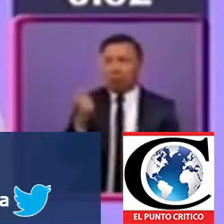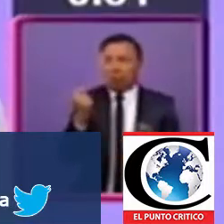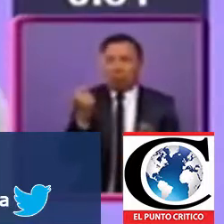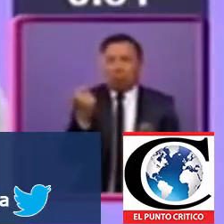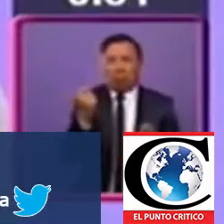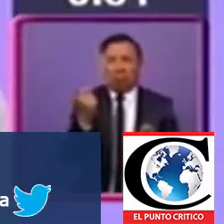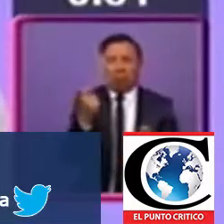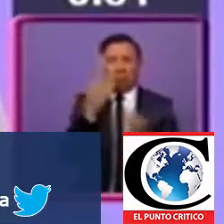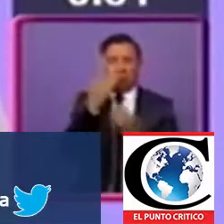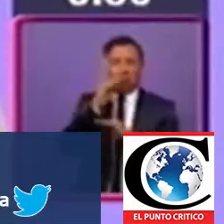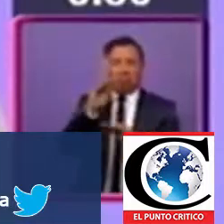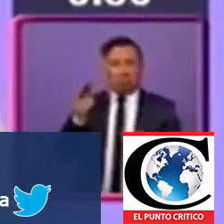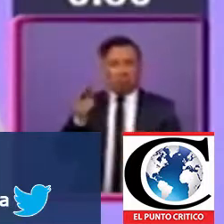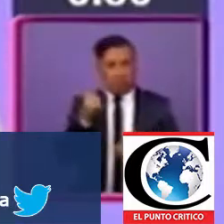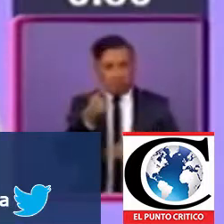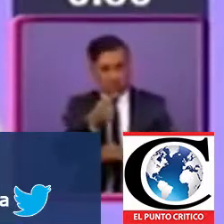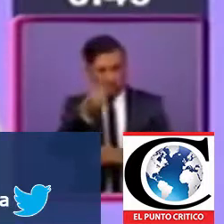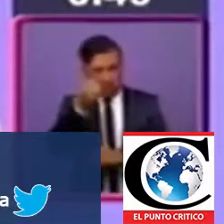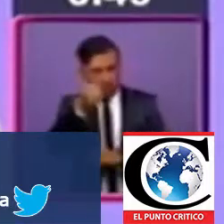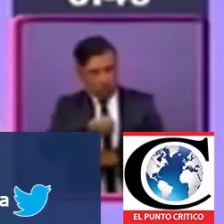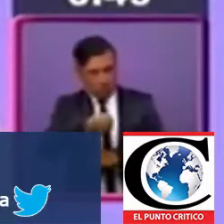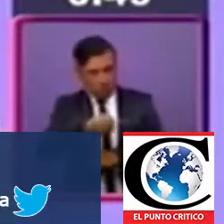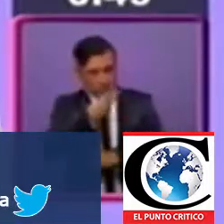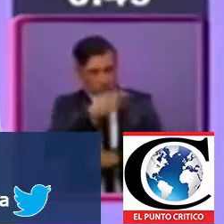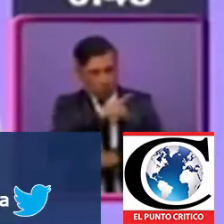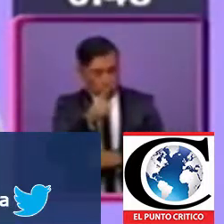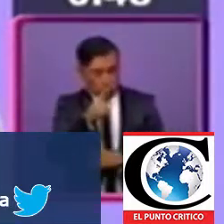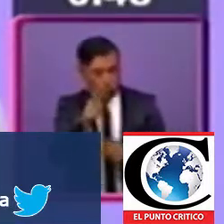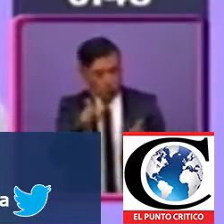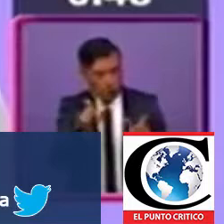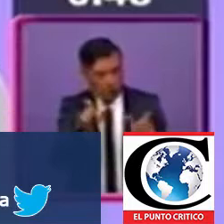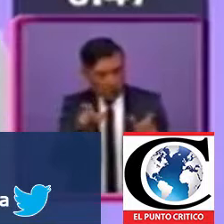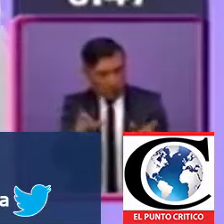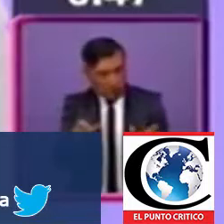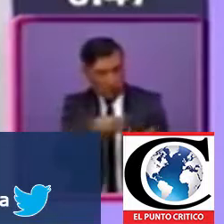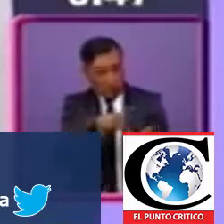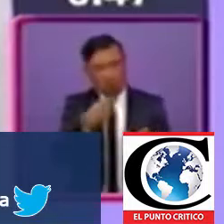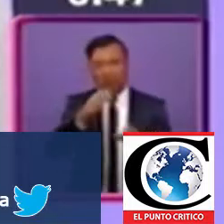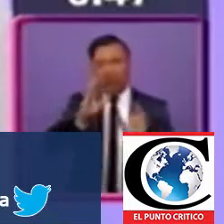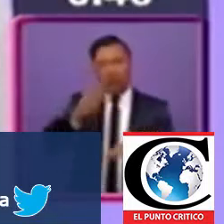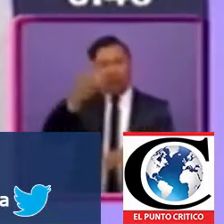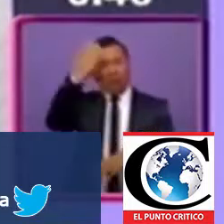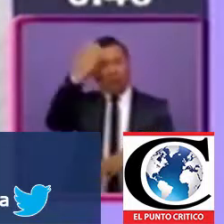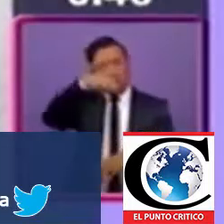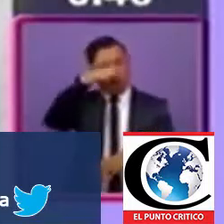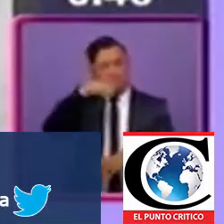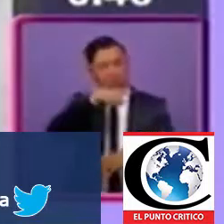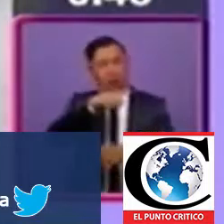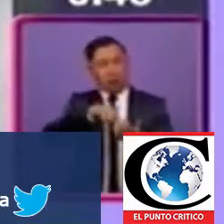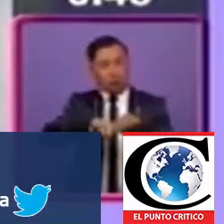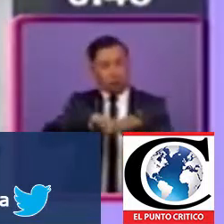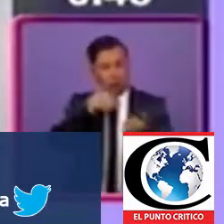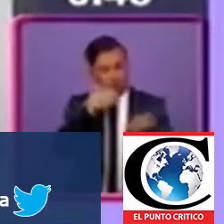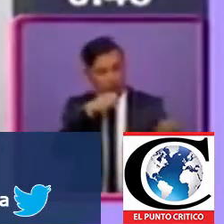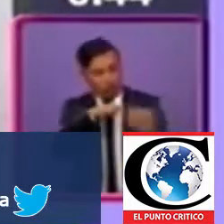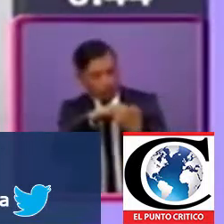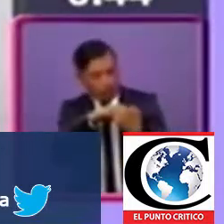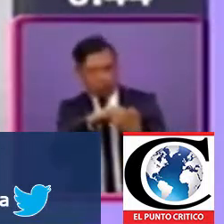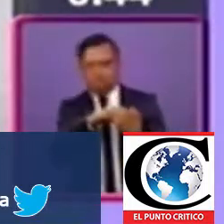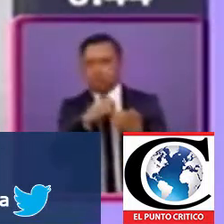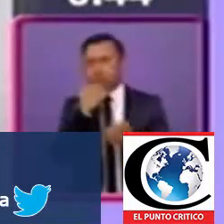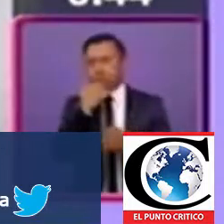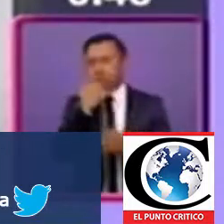su discurso. No tiene voluntad o albedrío propio para poder opinar, Eduardo. Me imagino yo que tiene que esperar a que le digan que